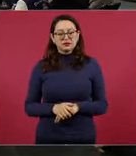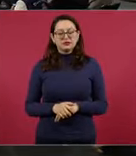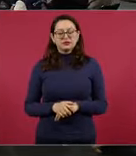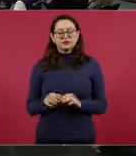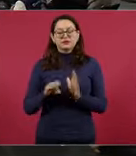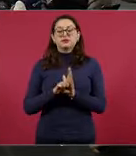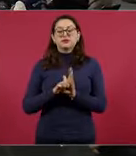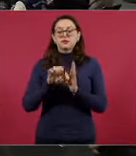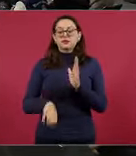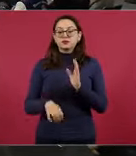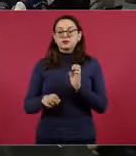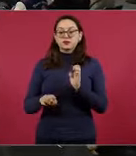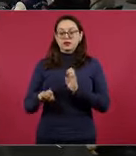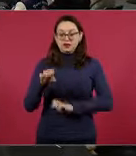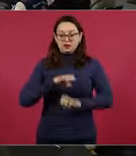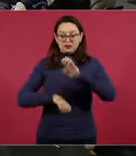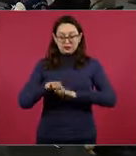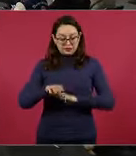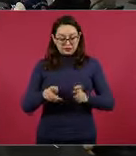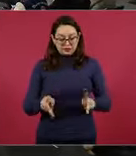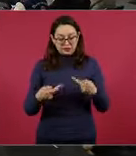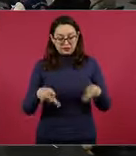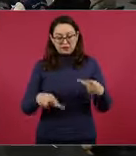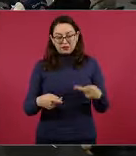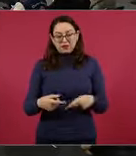que vende los vapeadores,